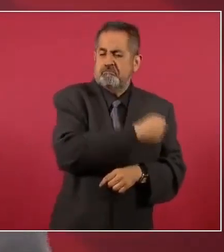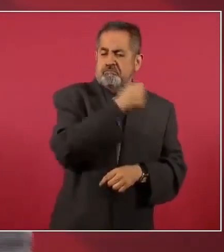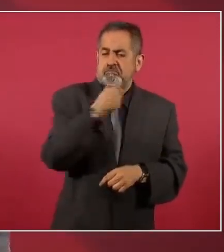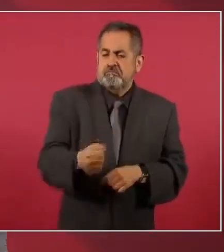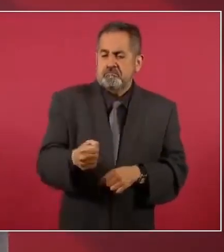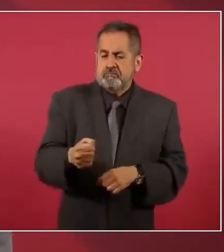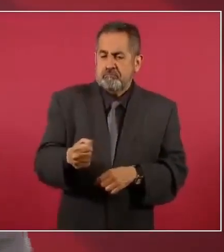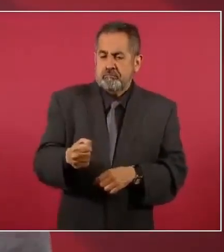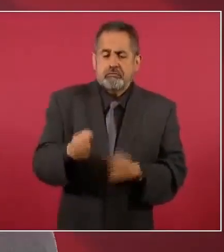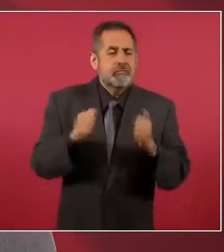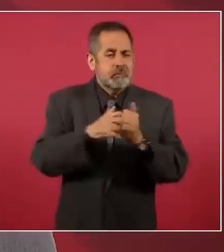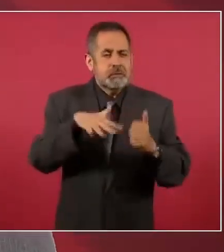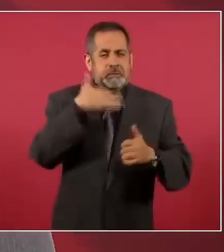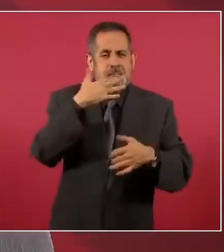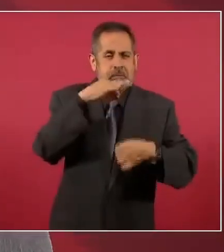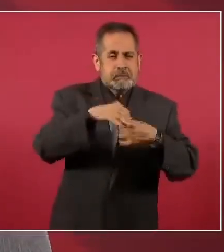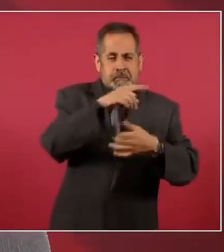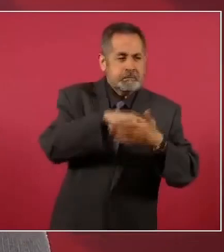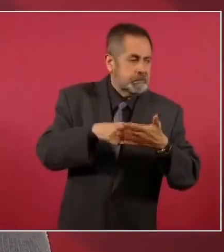mediante un fraude